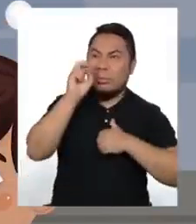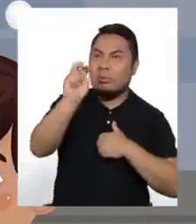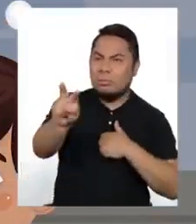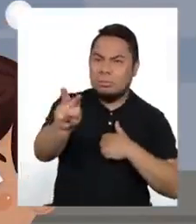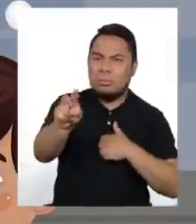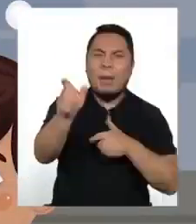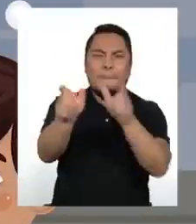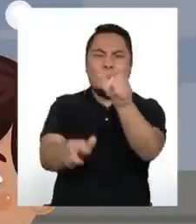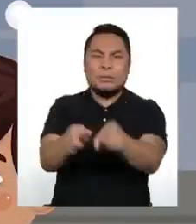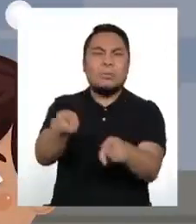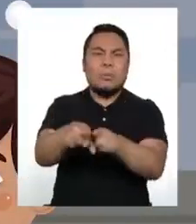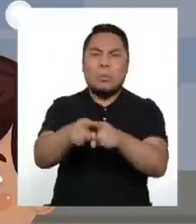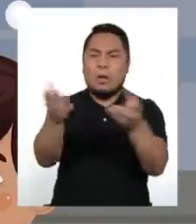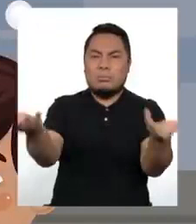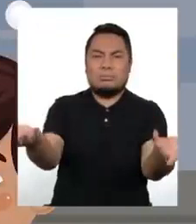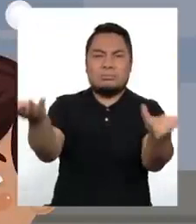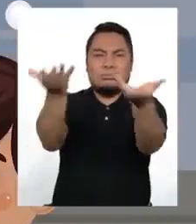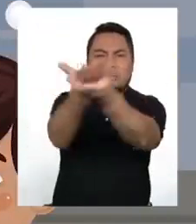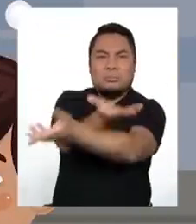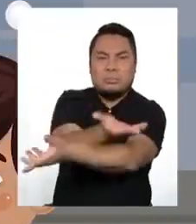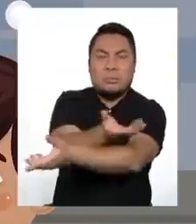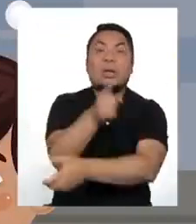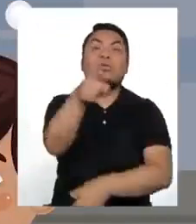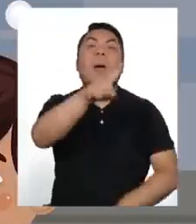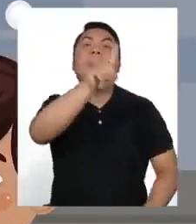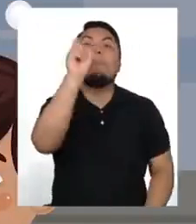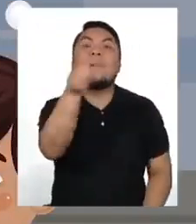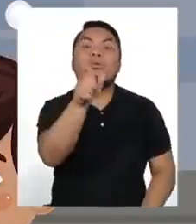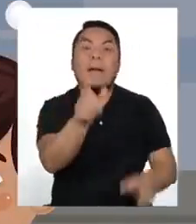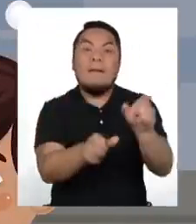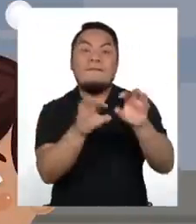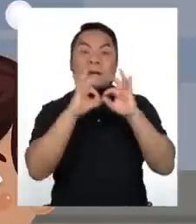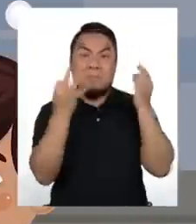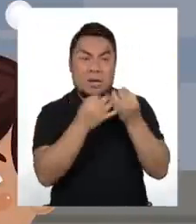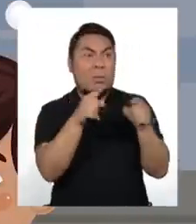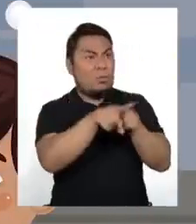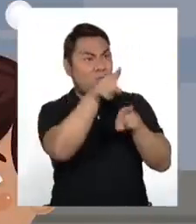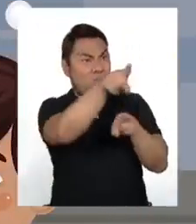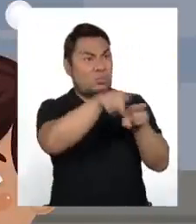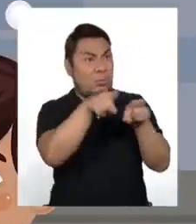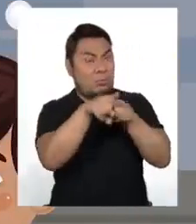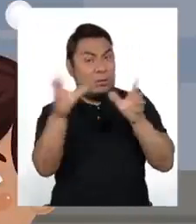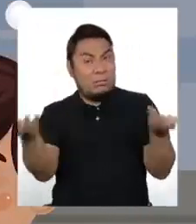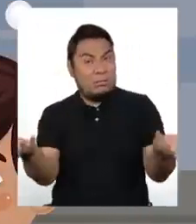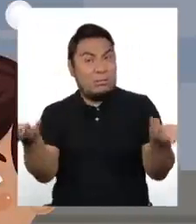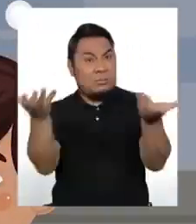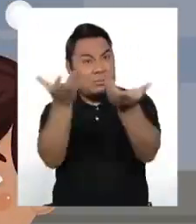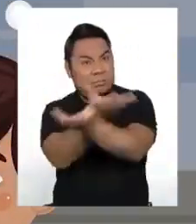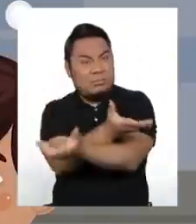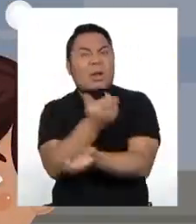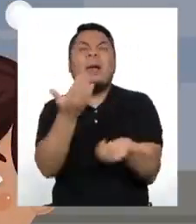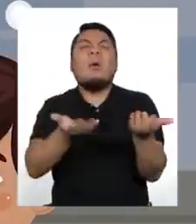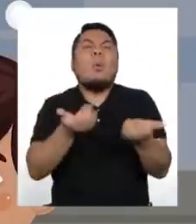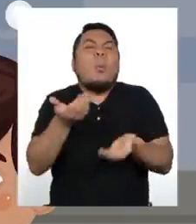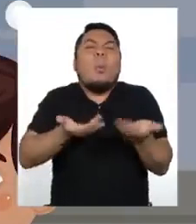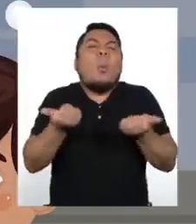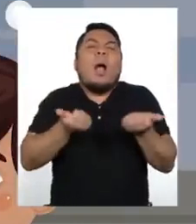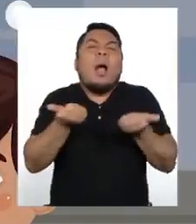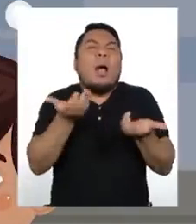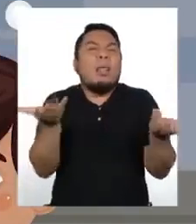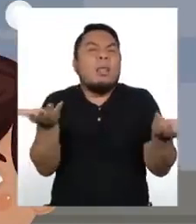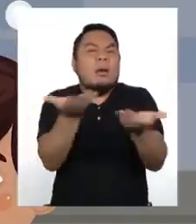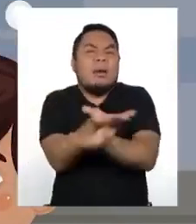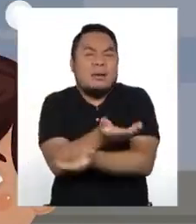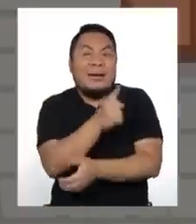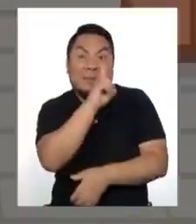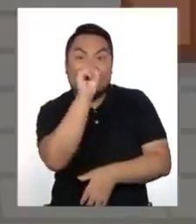hacer. Pregúntales a tus familiares si también lo han hecho y qué tipo de trueque suelen hacer.